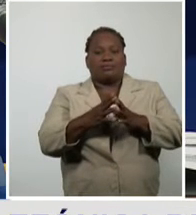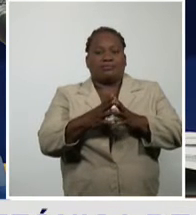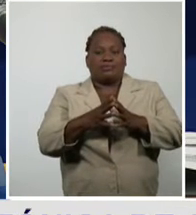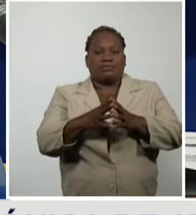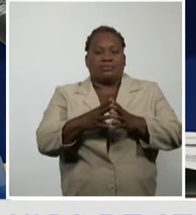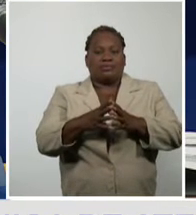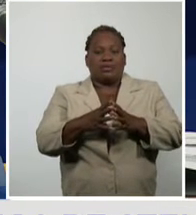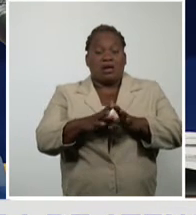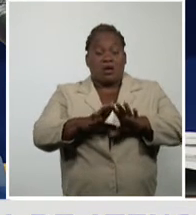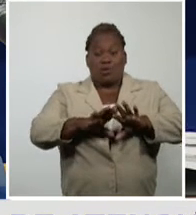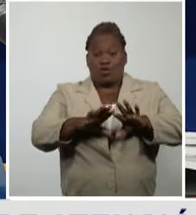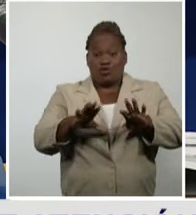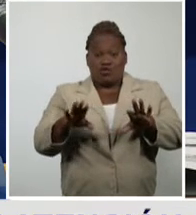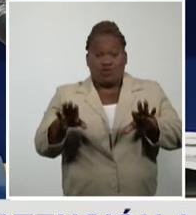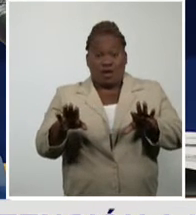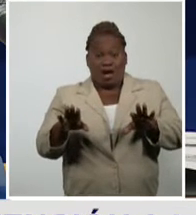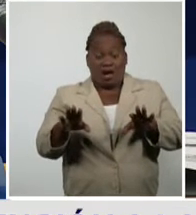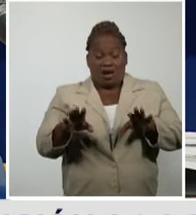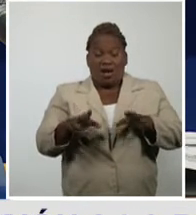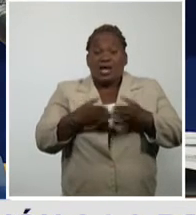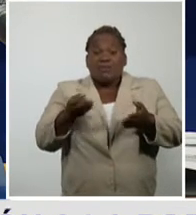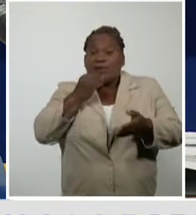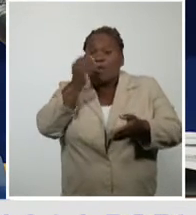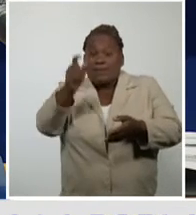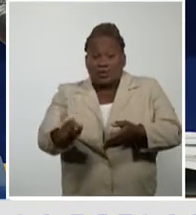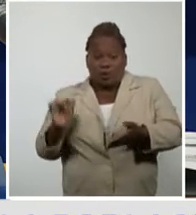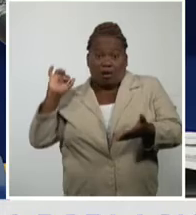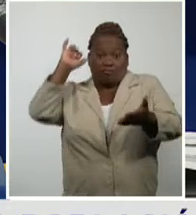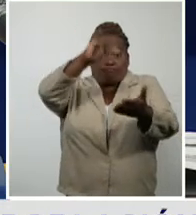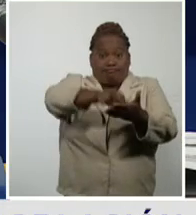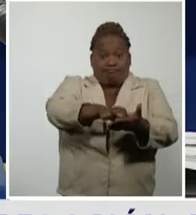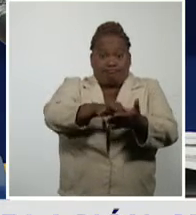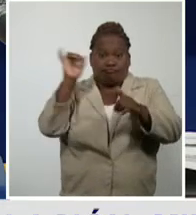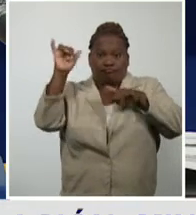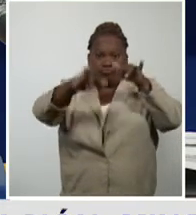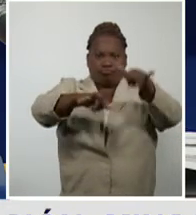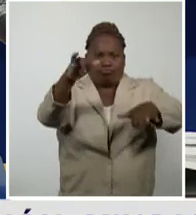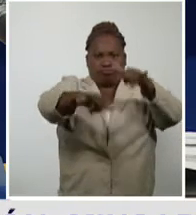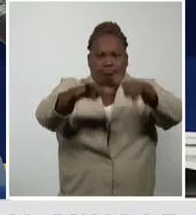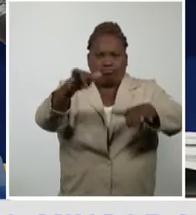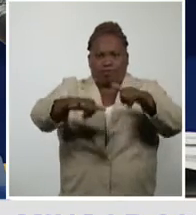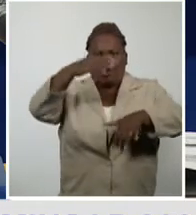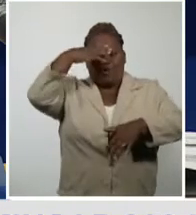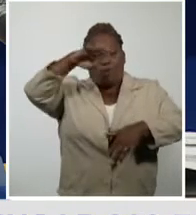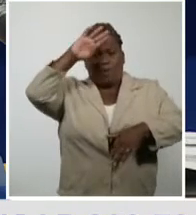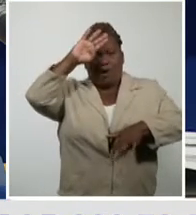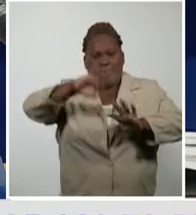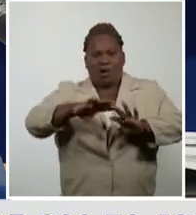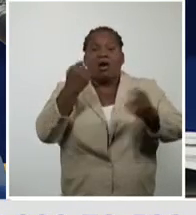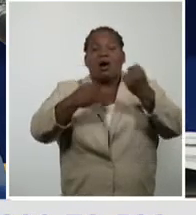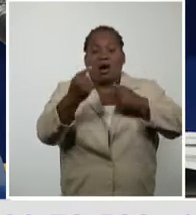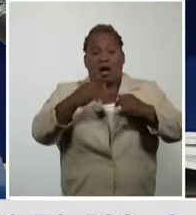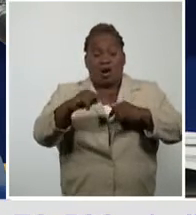abramos la frontera y puedan entrar algunos países, algunos extranjeros,